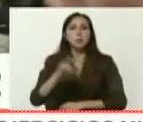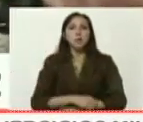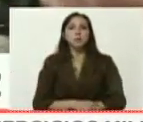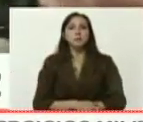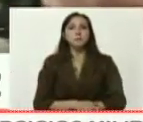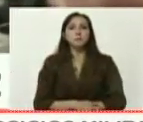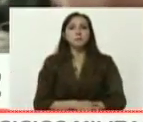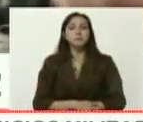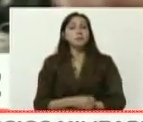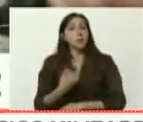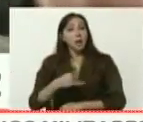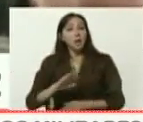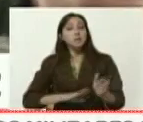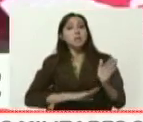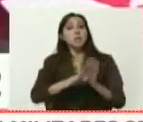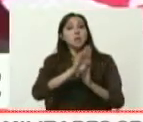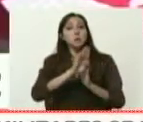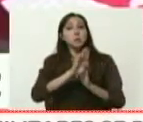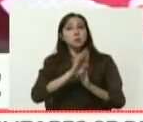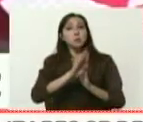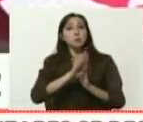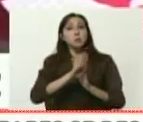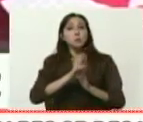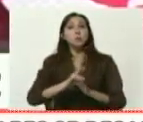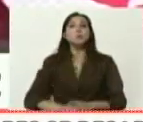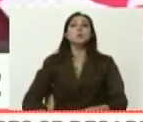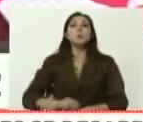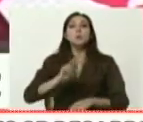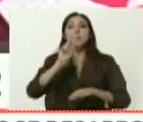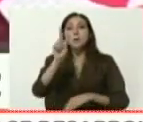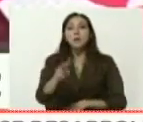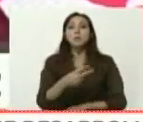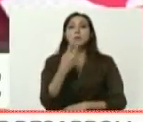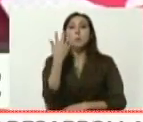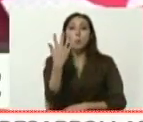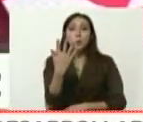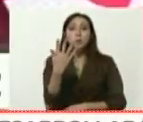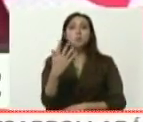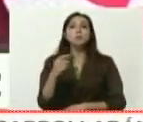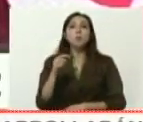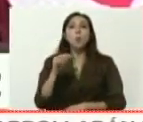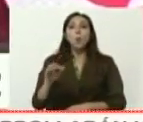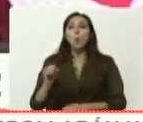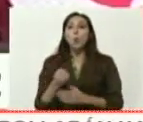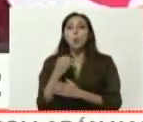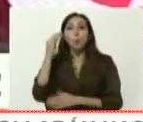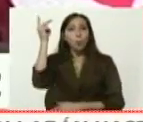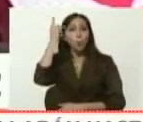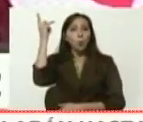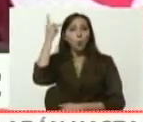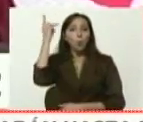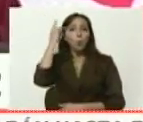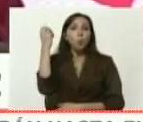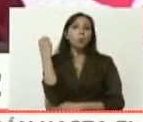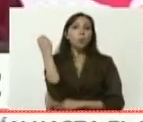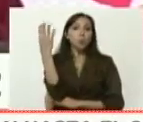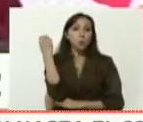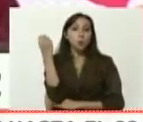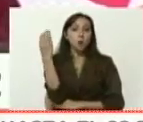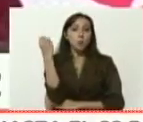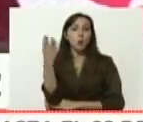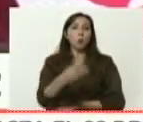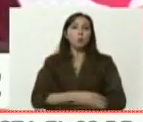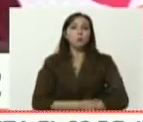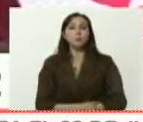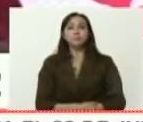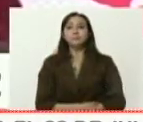pleno desarrollo el 25º Foro de Sao Paulo. Por cierto, que somos fundadores y allí. Y hay que reconocer, fue